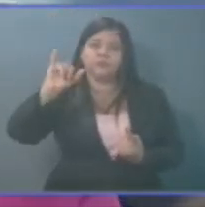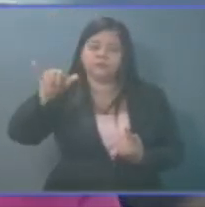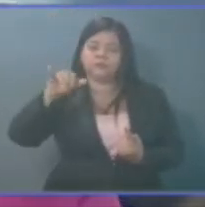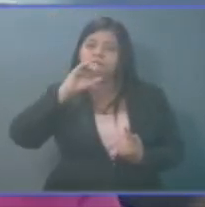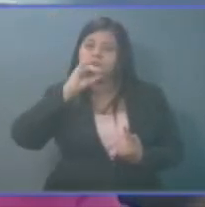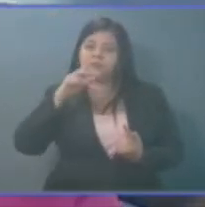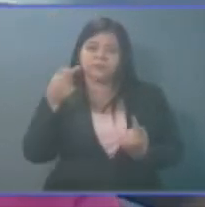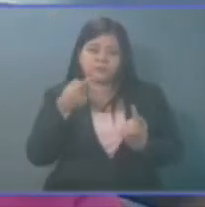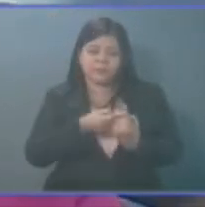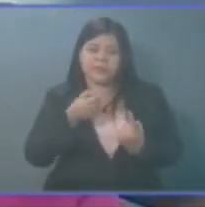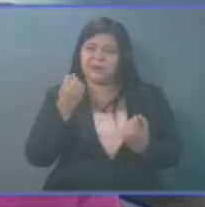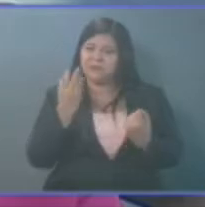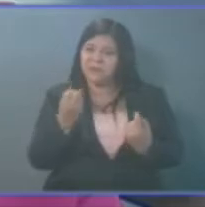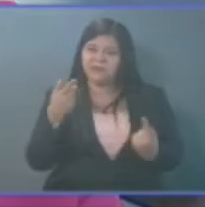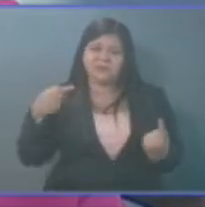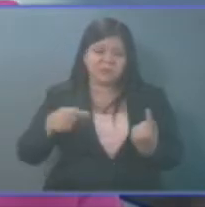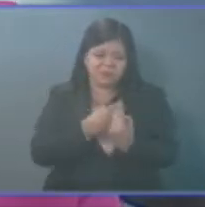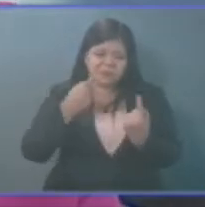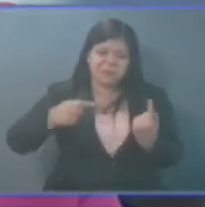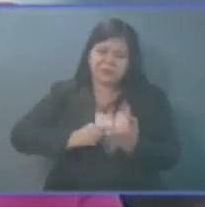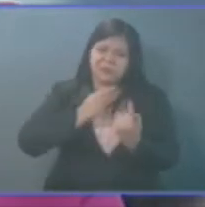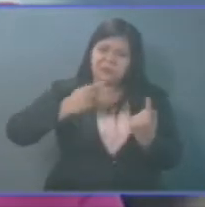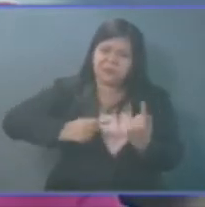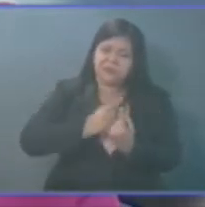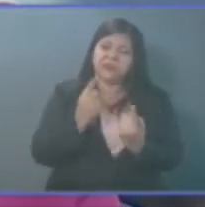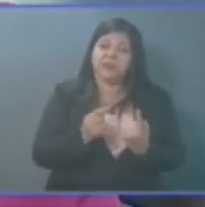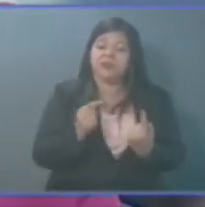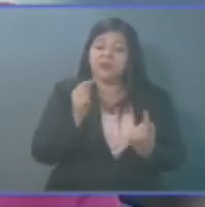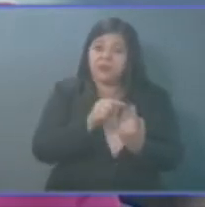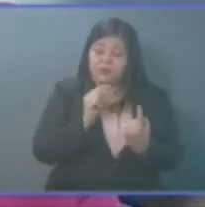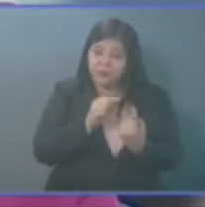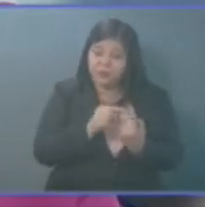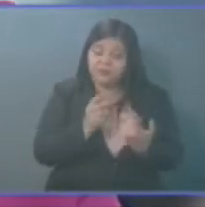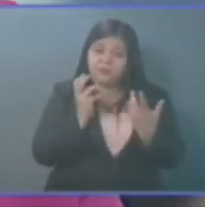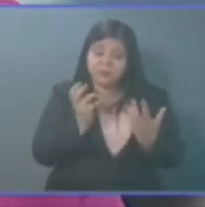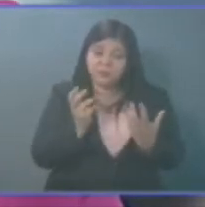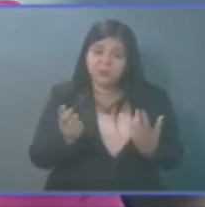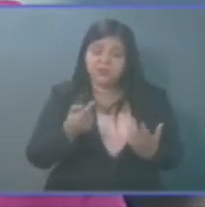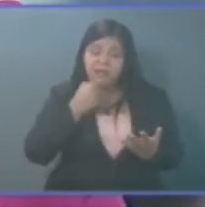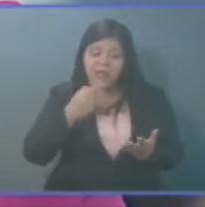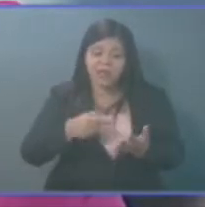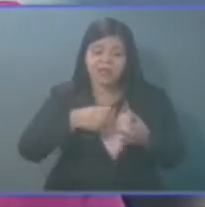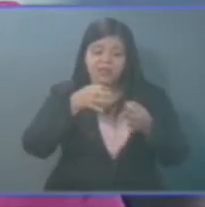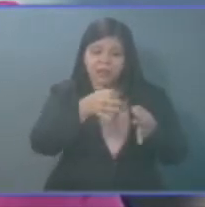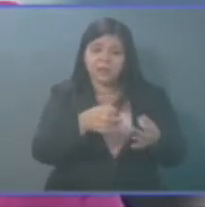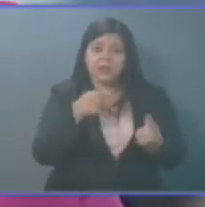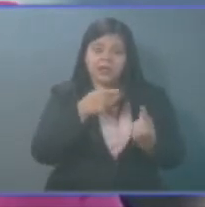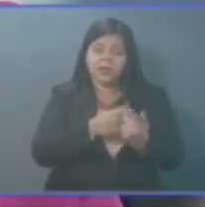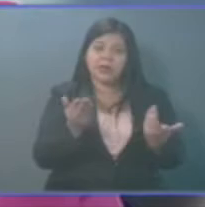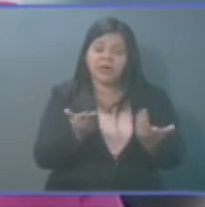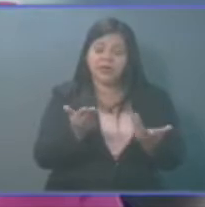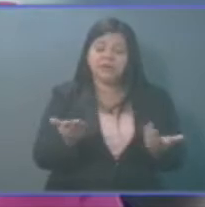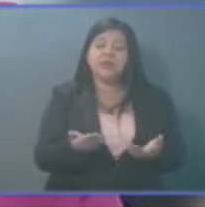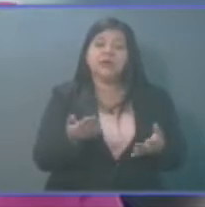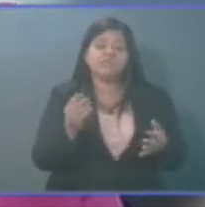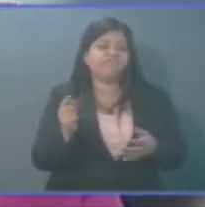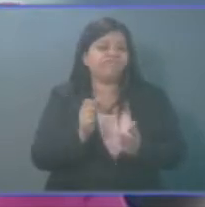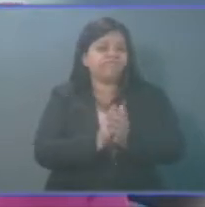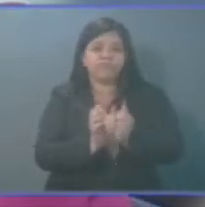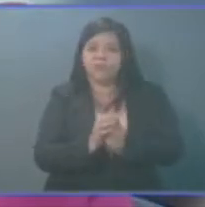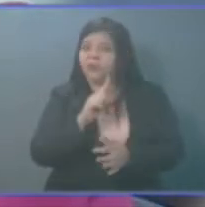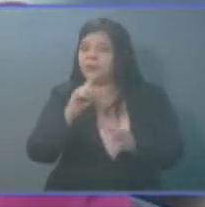recibió múltiples amenazas producto de las constantes denuncias que realizaba sobre las